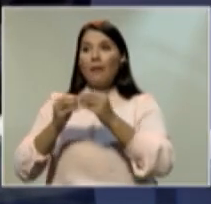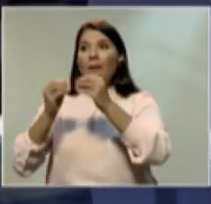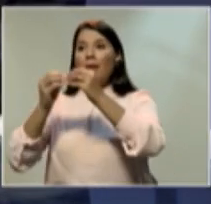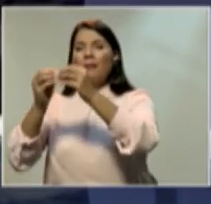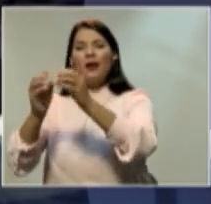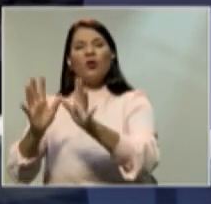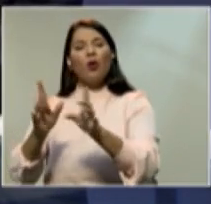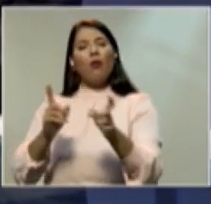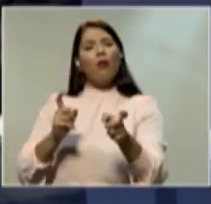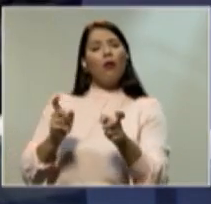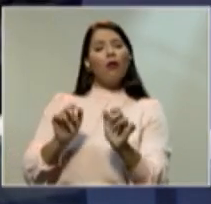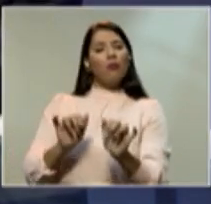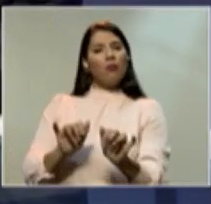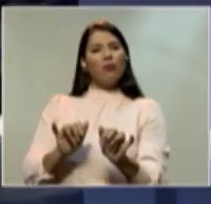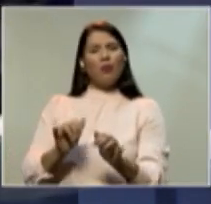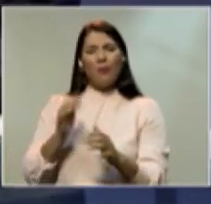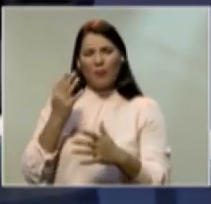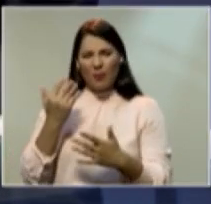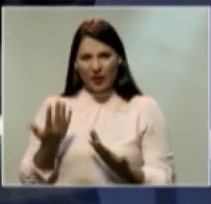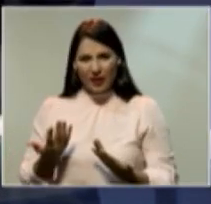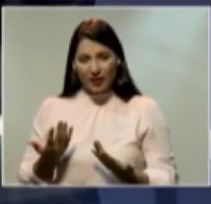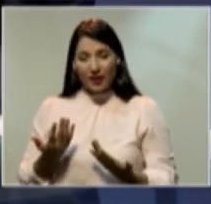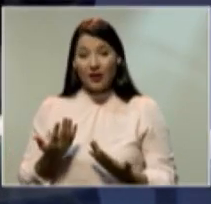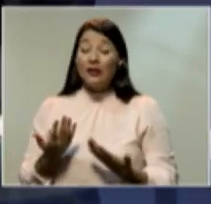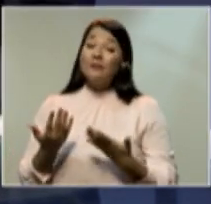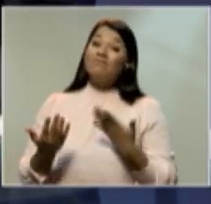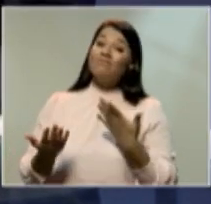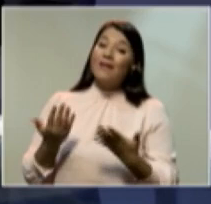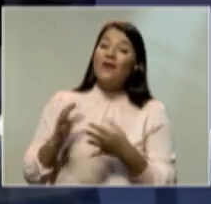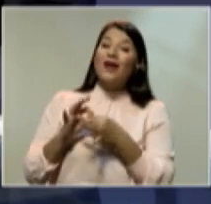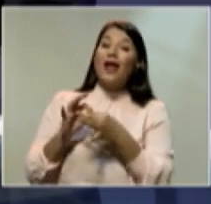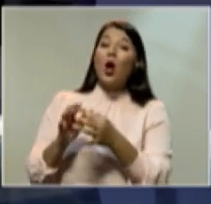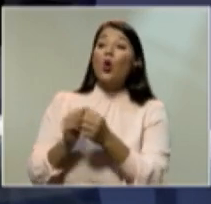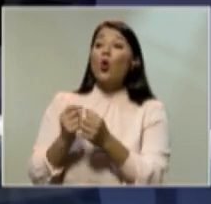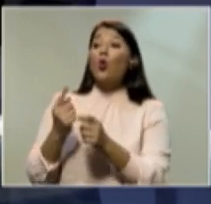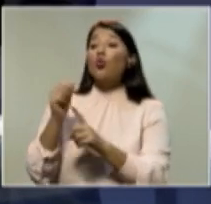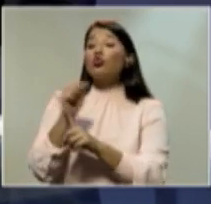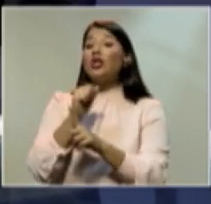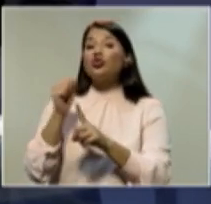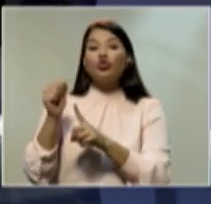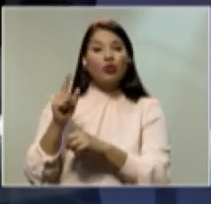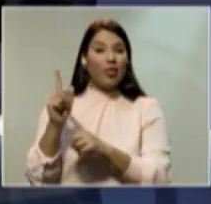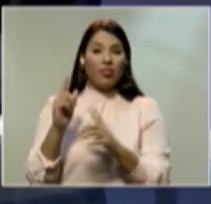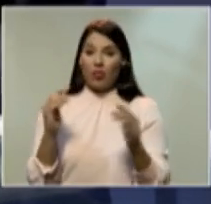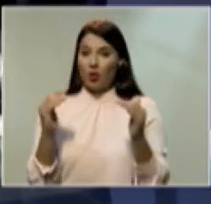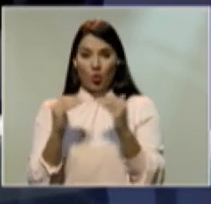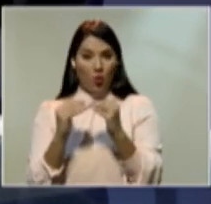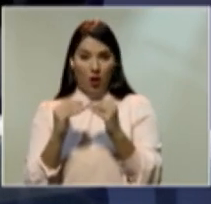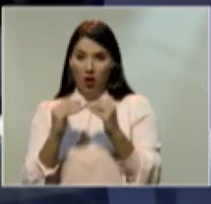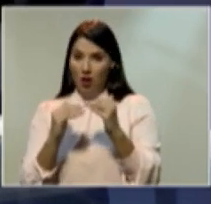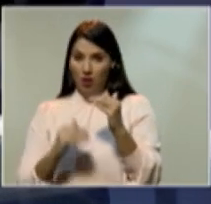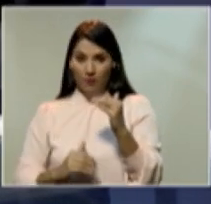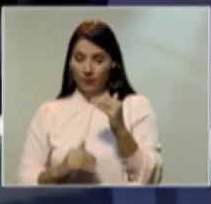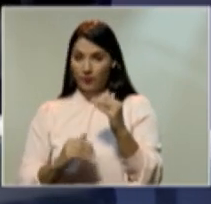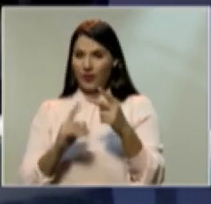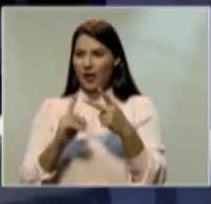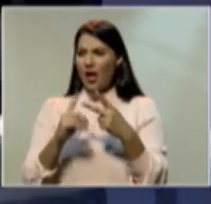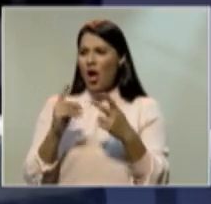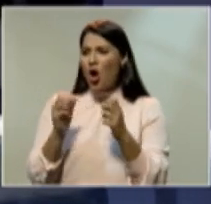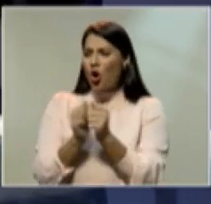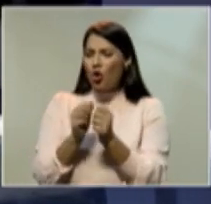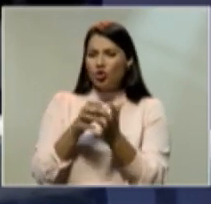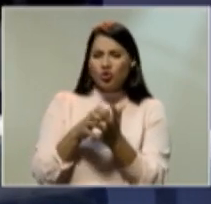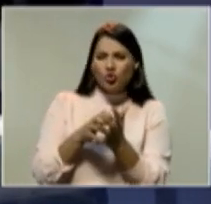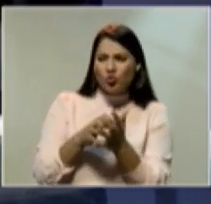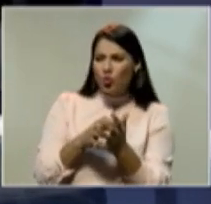ver? Probablemente con una sociedad desigual, con la incertidumbre y la angustia que